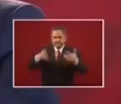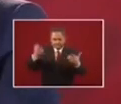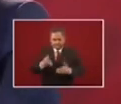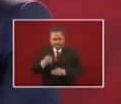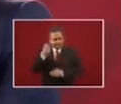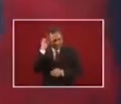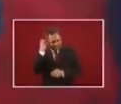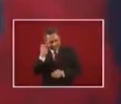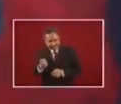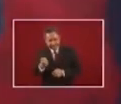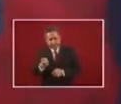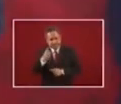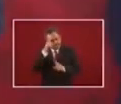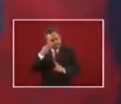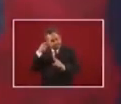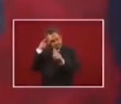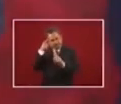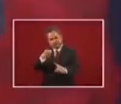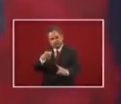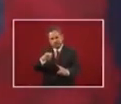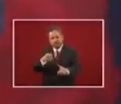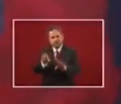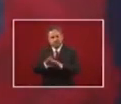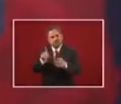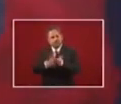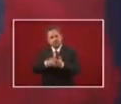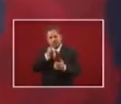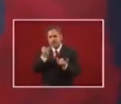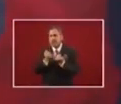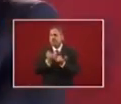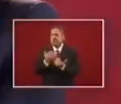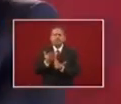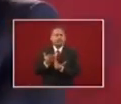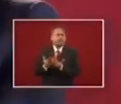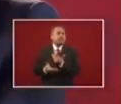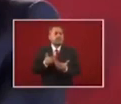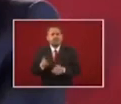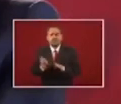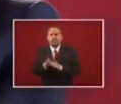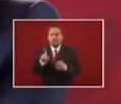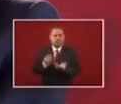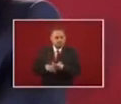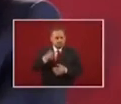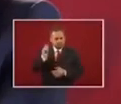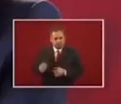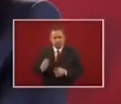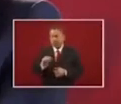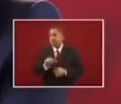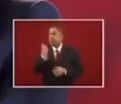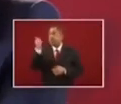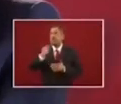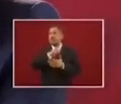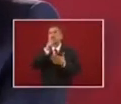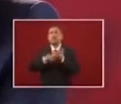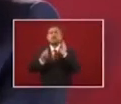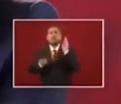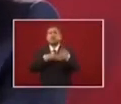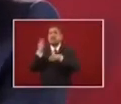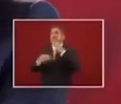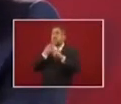ese es el propósito, como los servicios de salud que hay en otras partes del